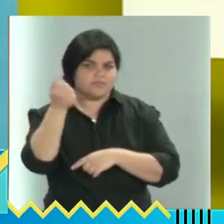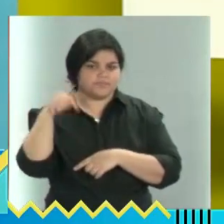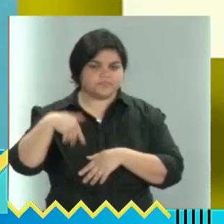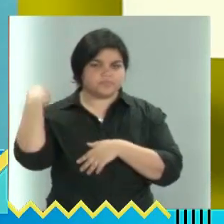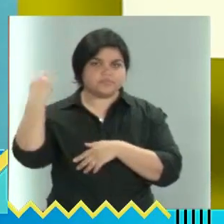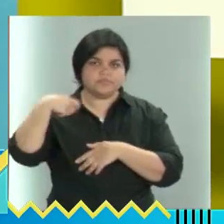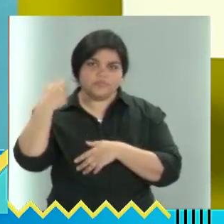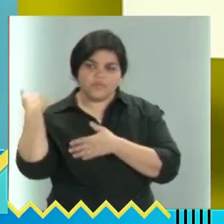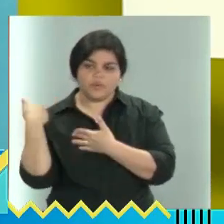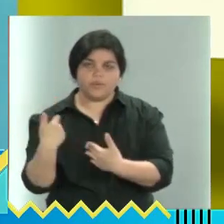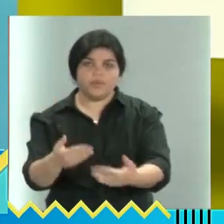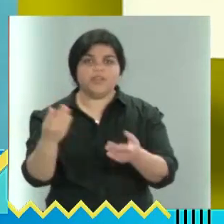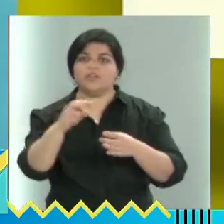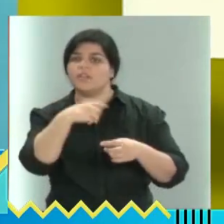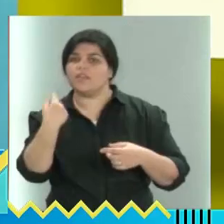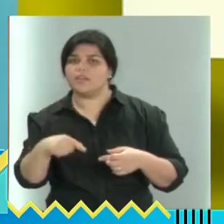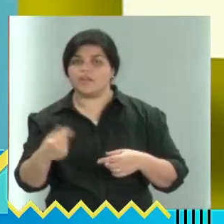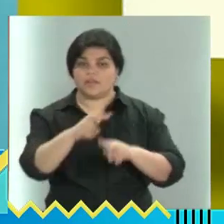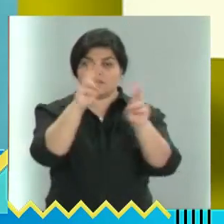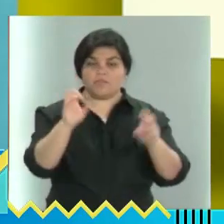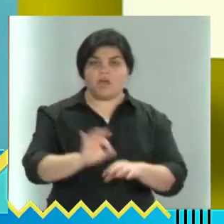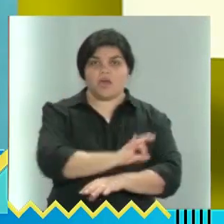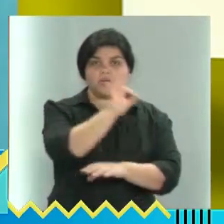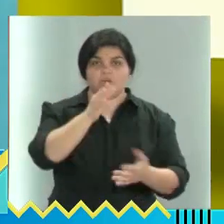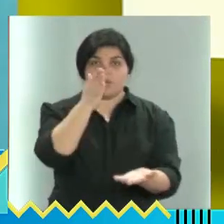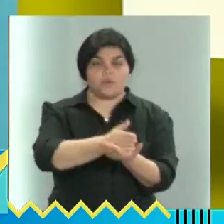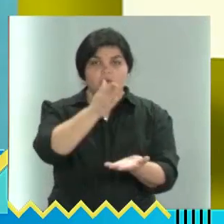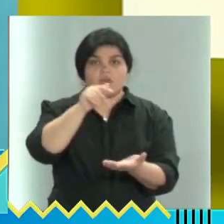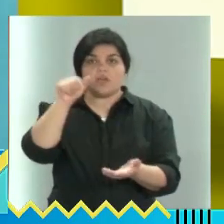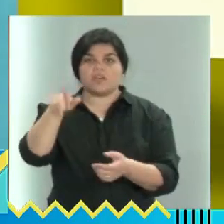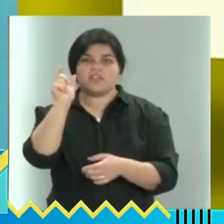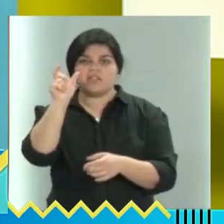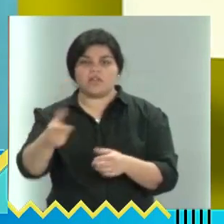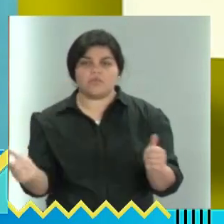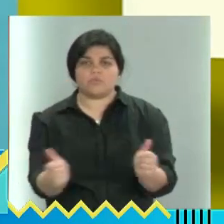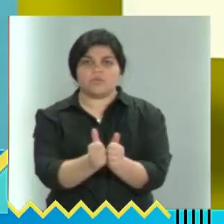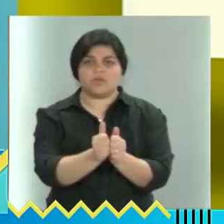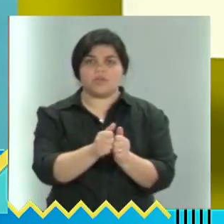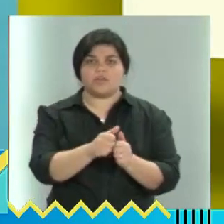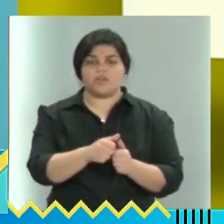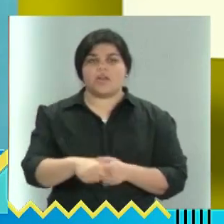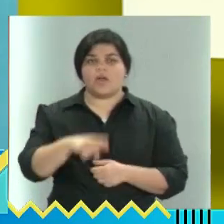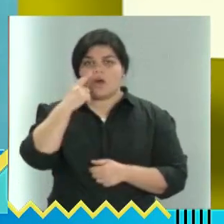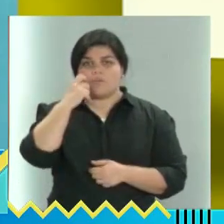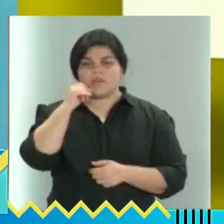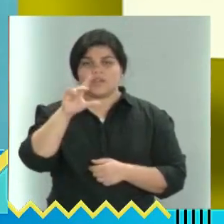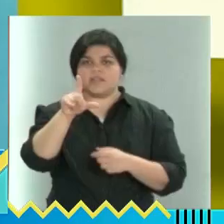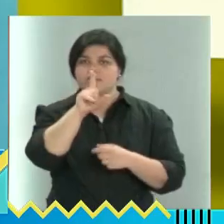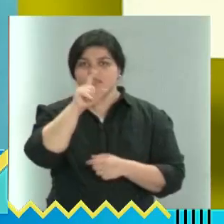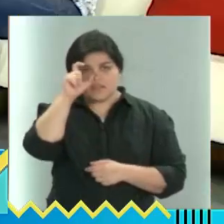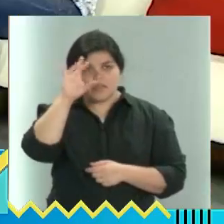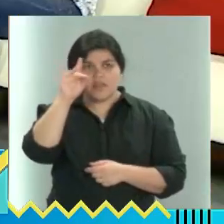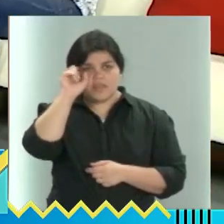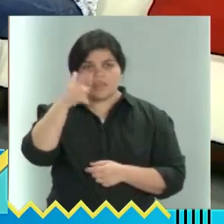tiene que ver con esto que les decía de la Facultad de Arquitectura, que su cofundador fue Enrico Tedeschi. Y la verdad, preguntarles a ustedes, a